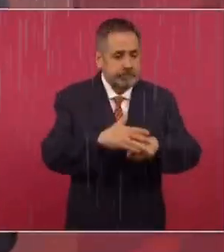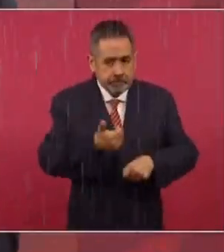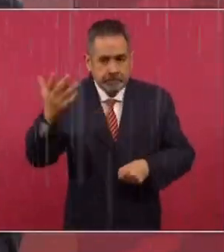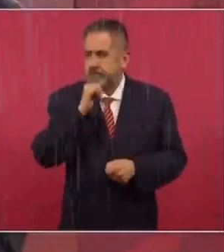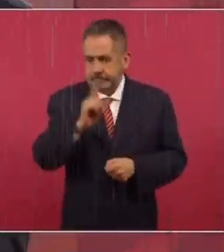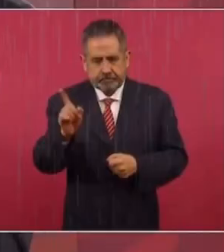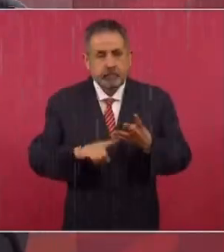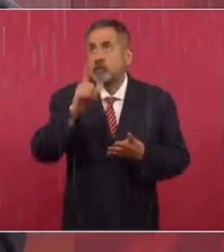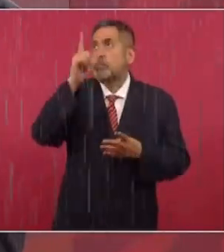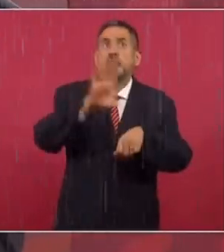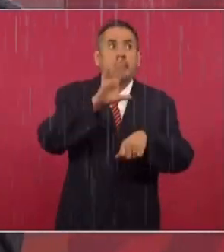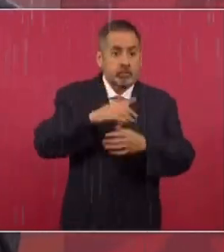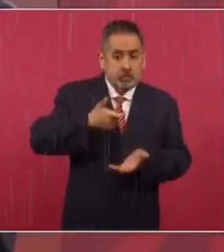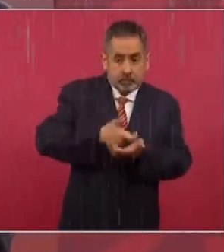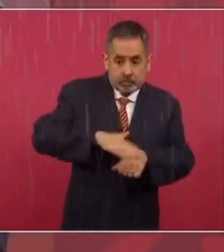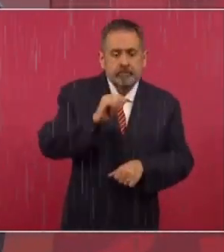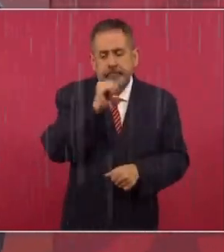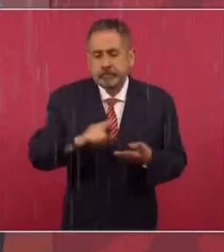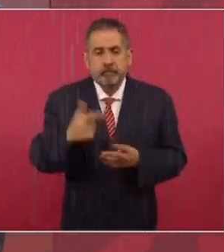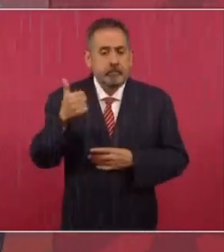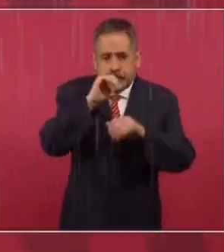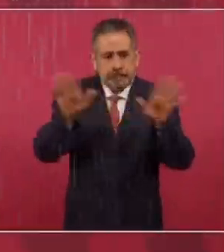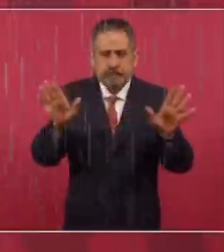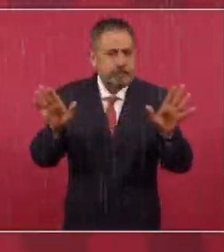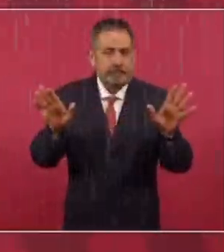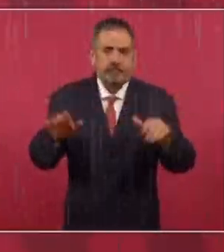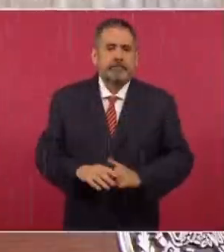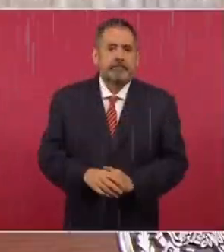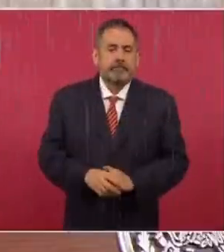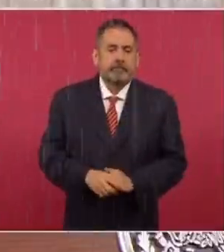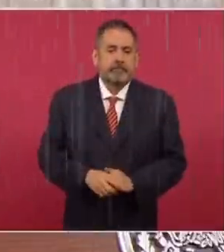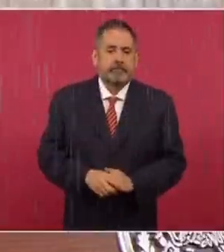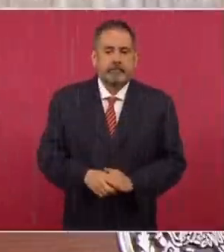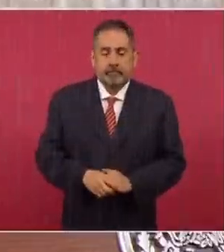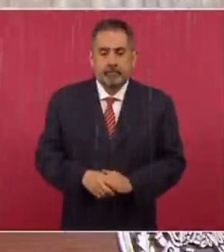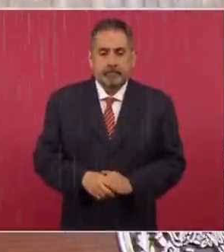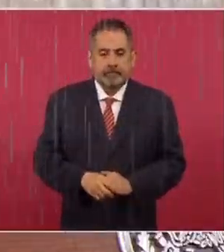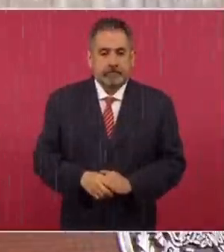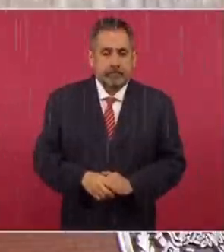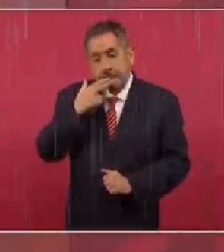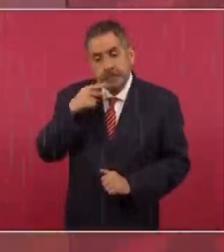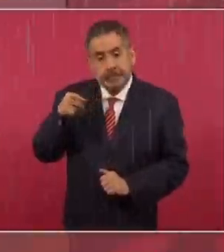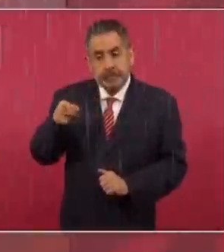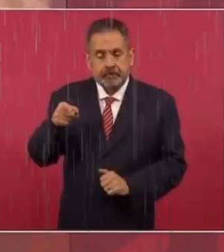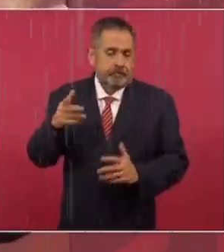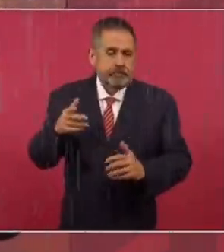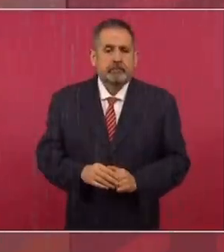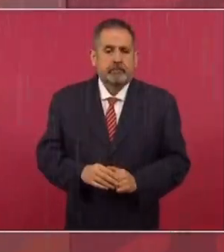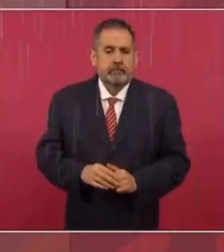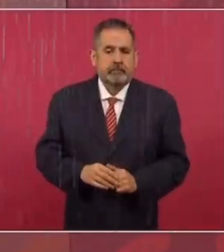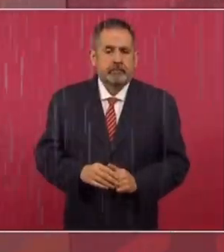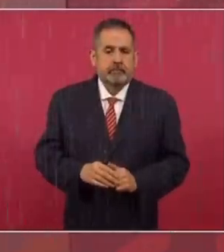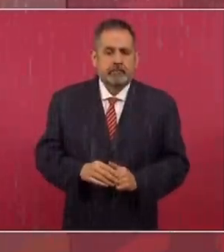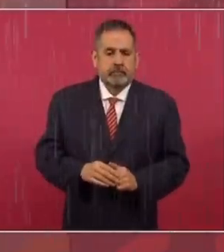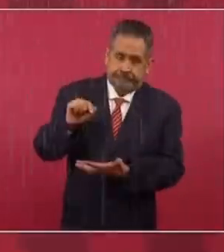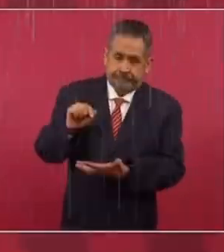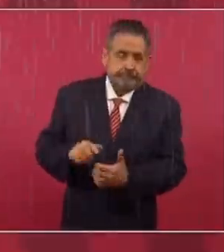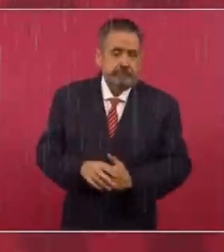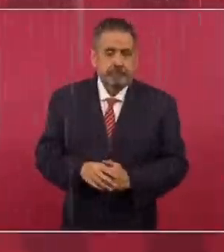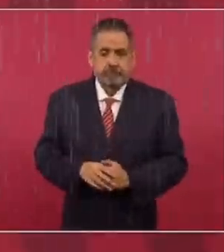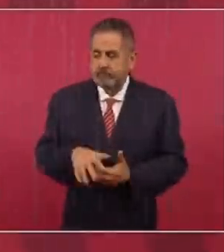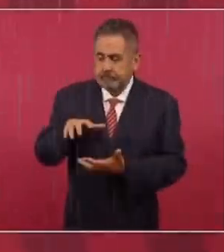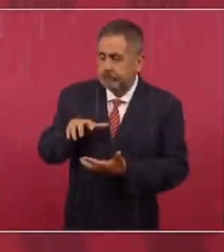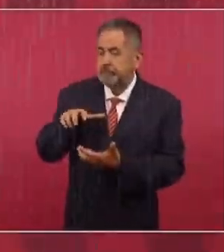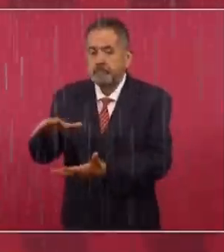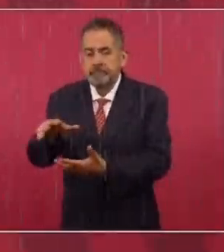no ha aumentado el precio de la luz, del gas, del diésel, nos falta presupuesto. Y luego, a ver, lo ahorrado, ¿a